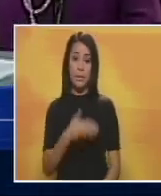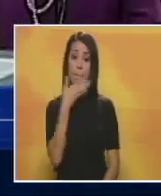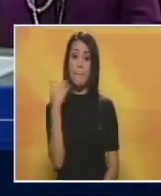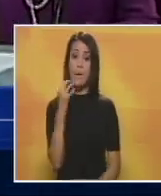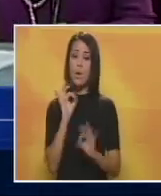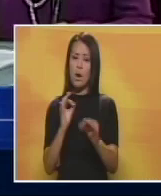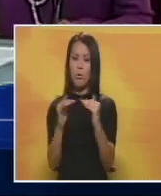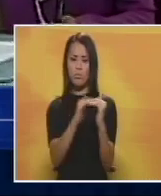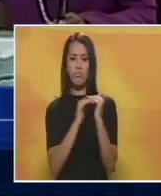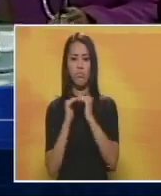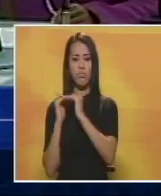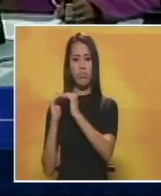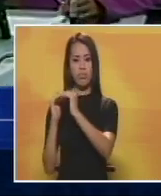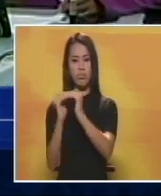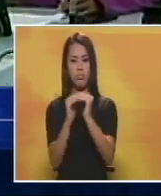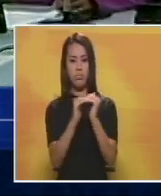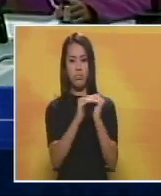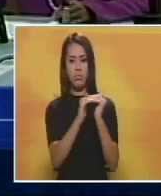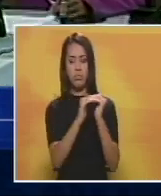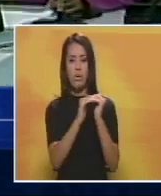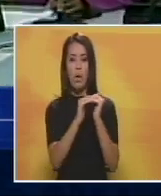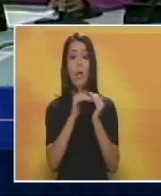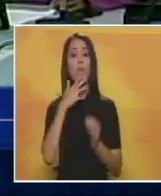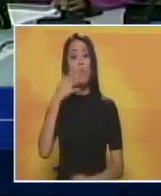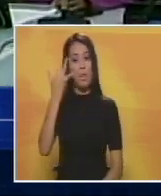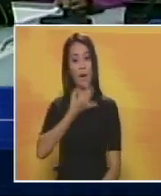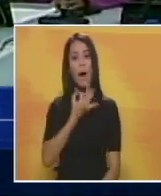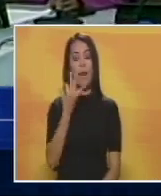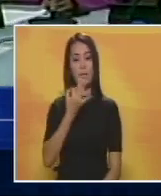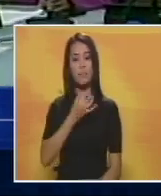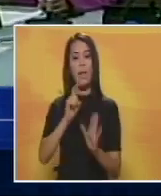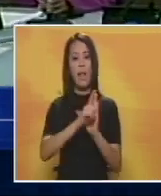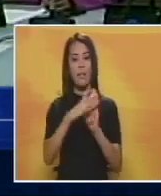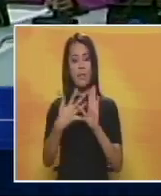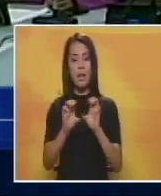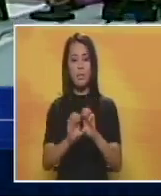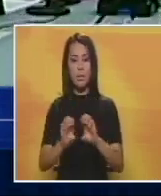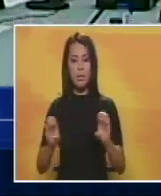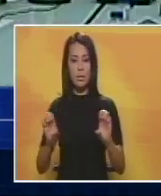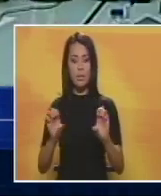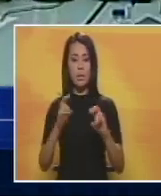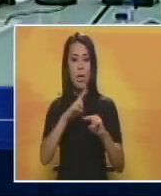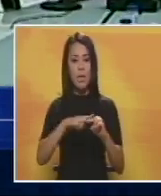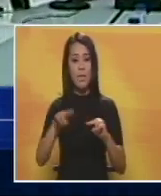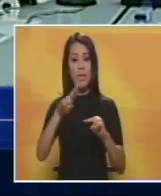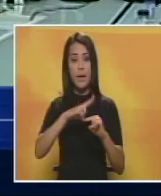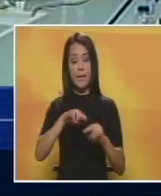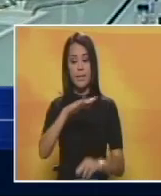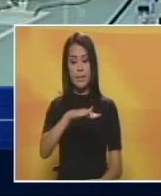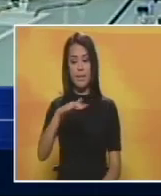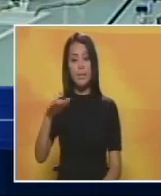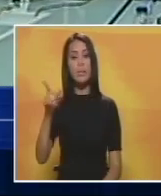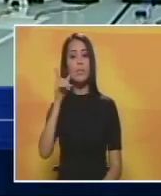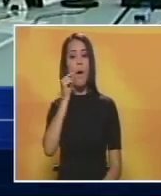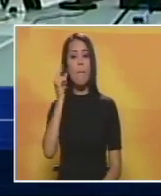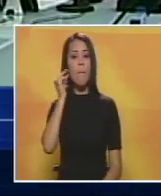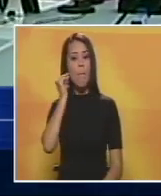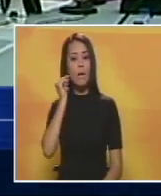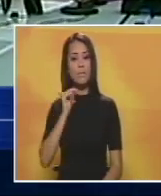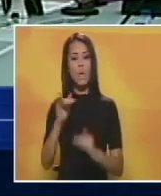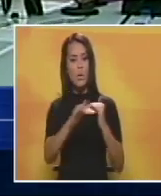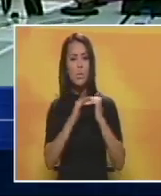equilibrios necesarios. El equilibrio de garantizar el derecho a la educación de nuestros niños y nuestras niñas, el equilibrio